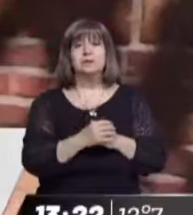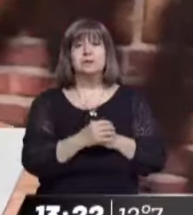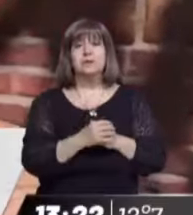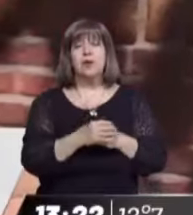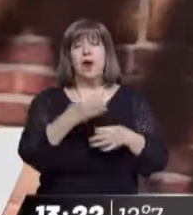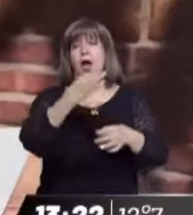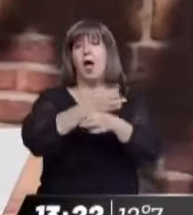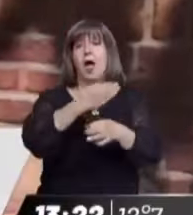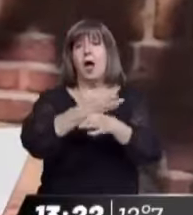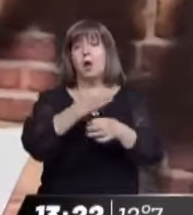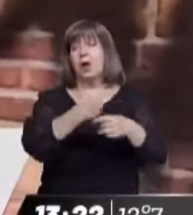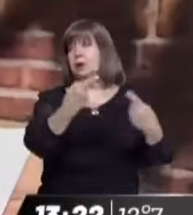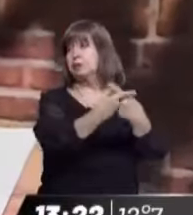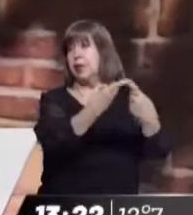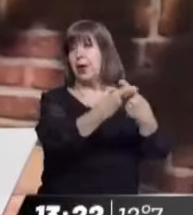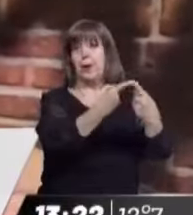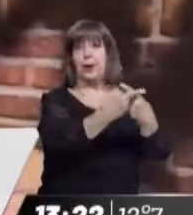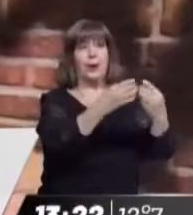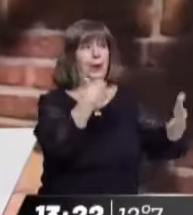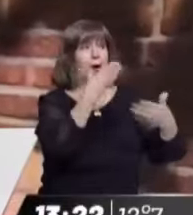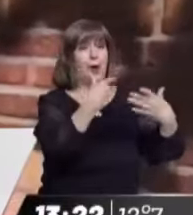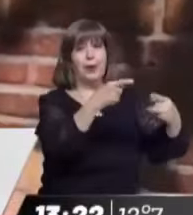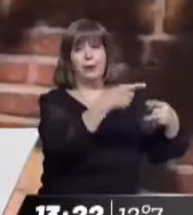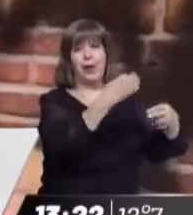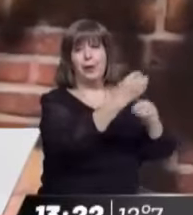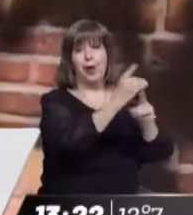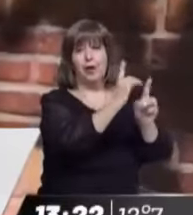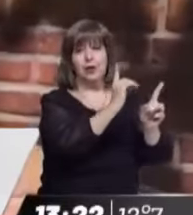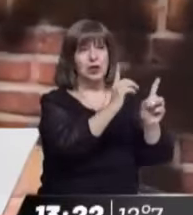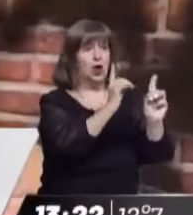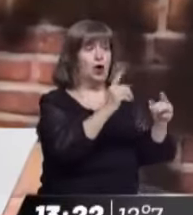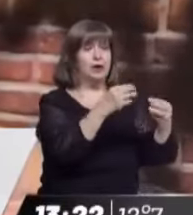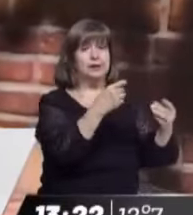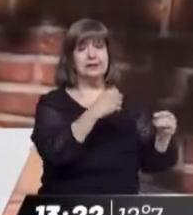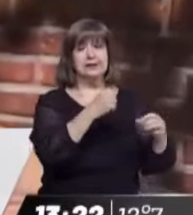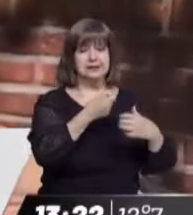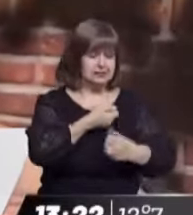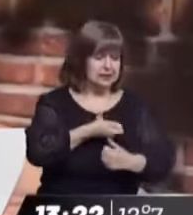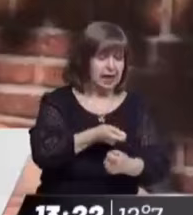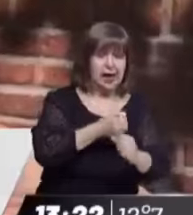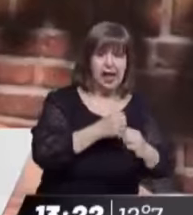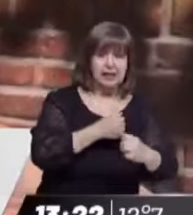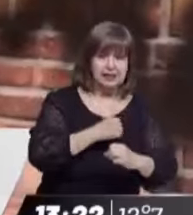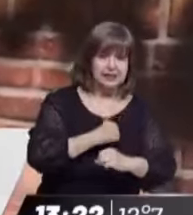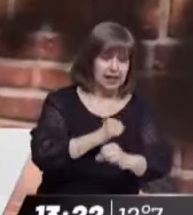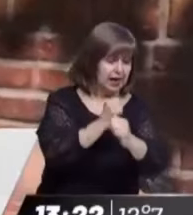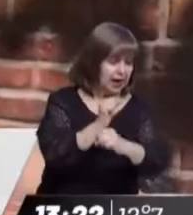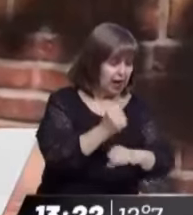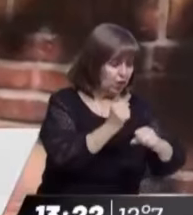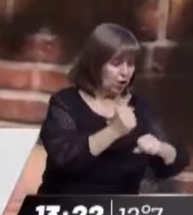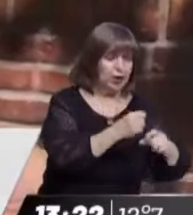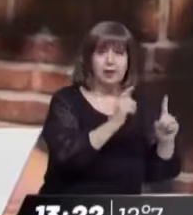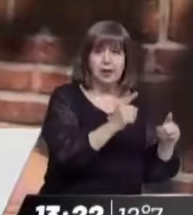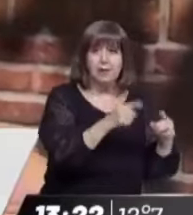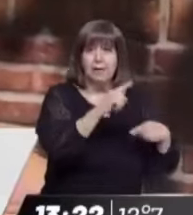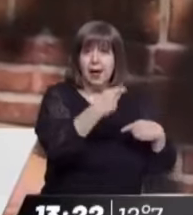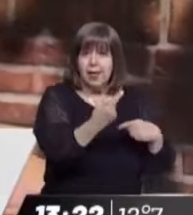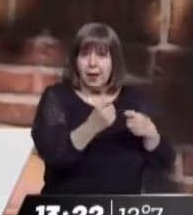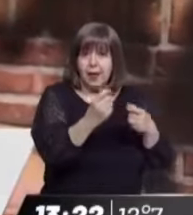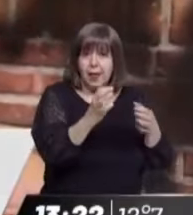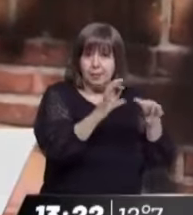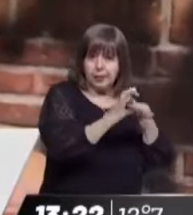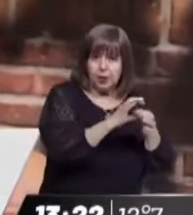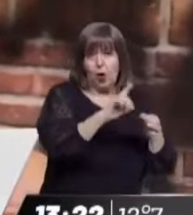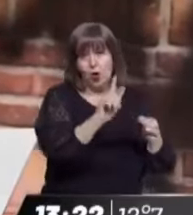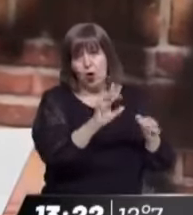Las escuelas están debatiendo, los trabajadores y las trabajadoras de la educación, los docentes, los celadores están debatiendo de la decisión de mañana. Nosotros